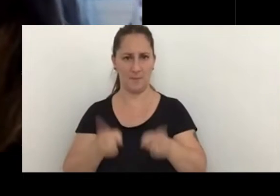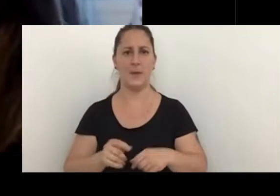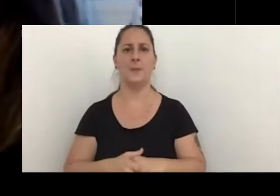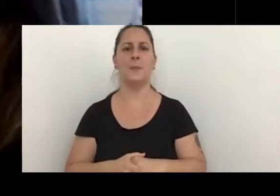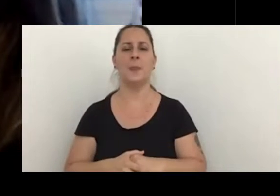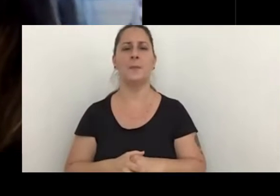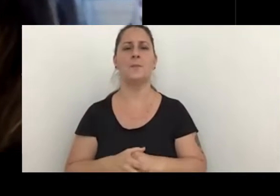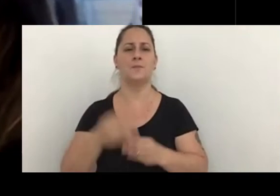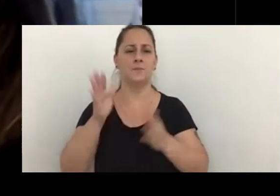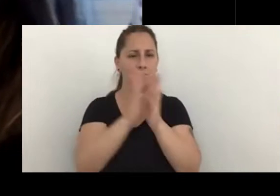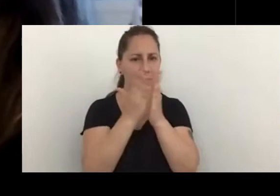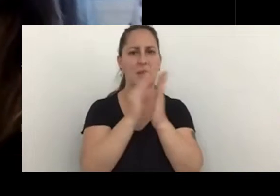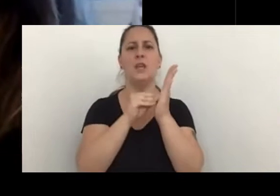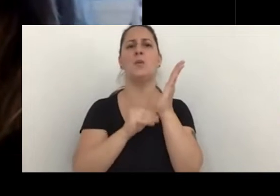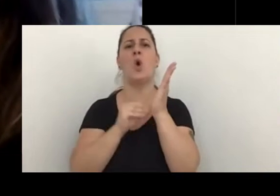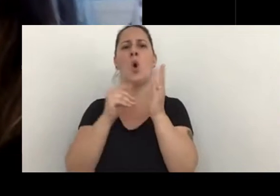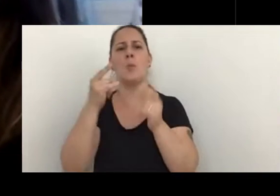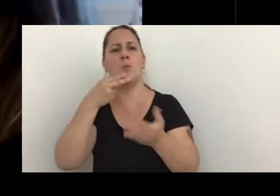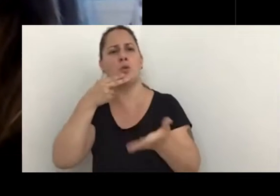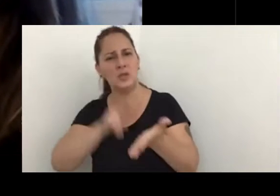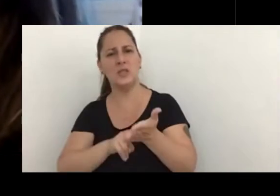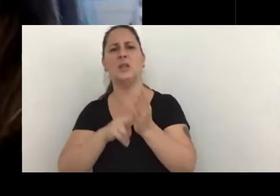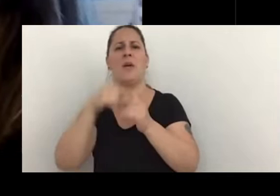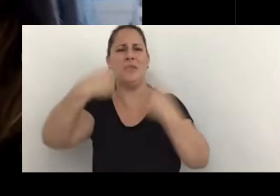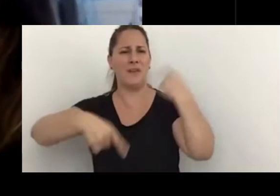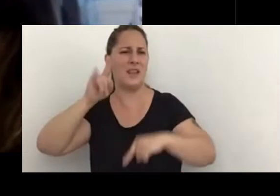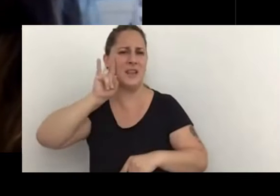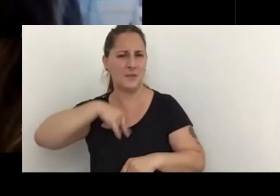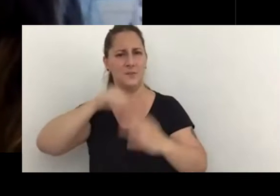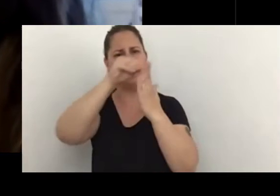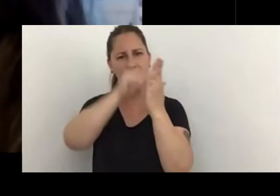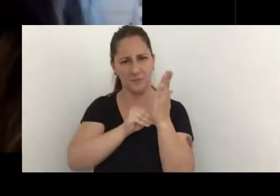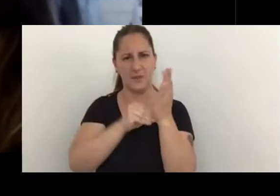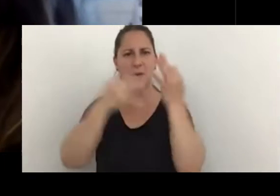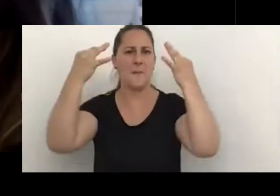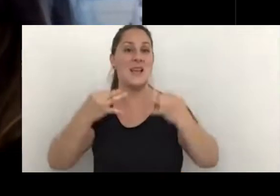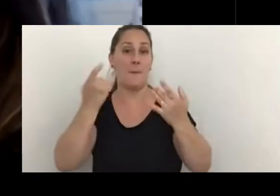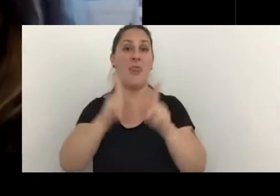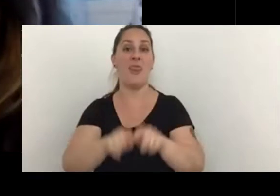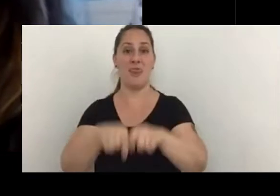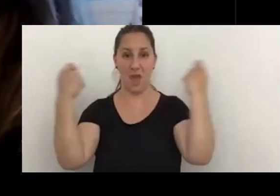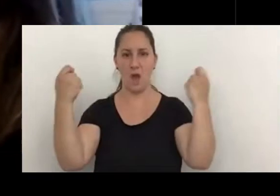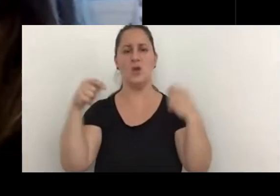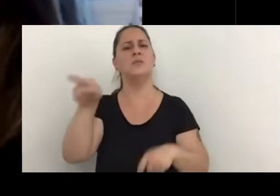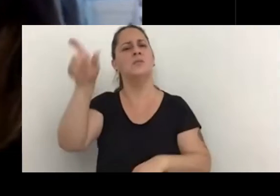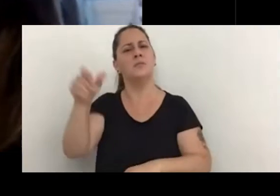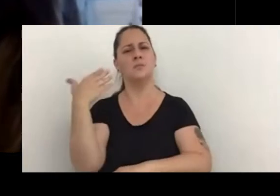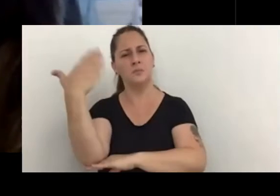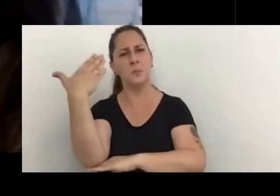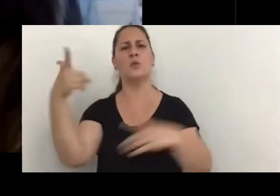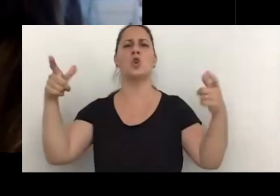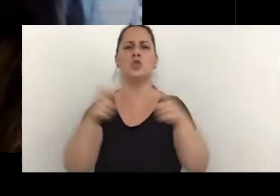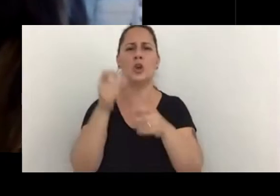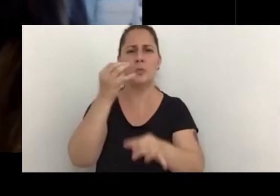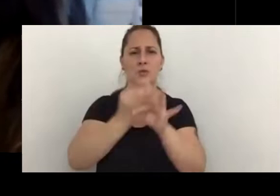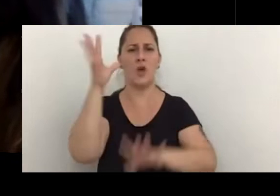artículos de la especialidad impositiva publicadas en diversas revistas especializadas y diarios. Expositor en consejos profesionales de ciencias